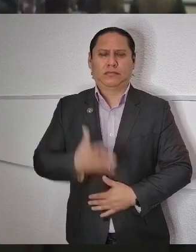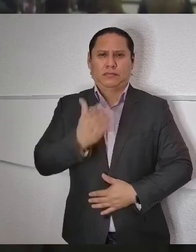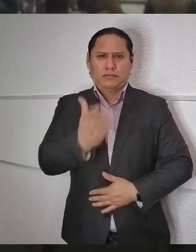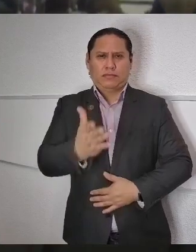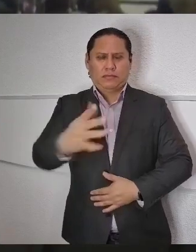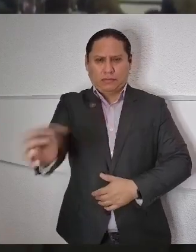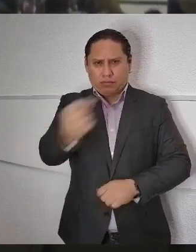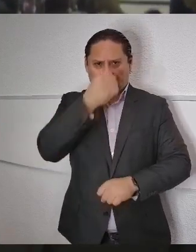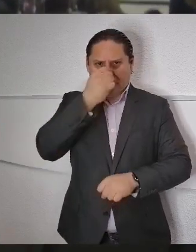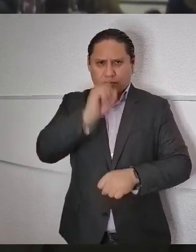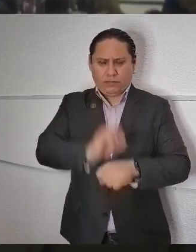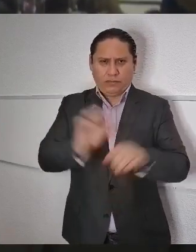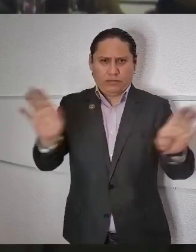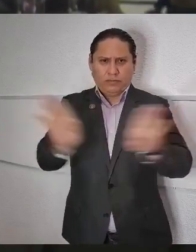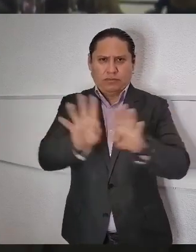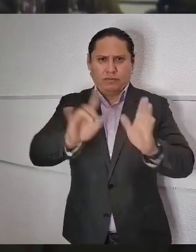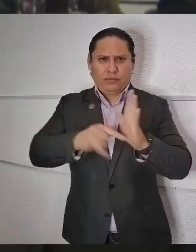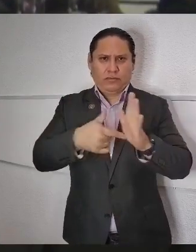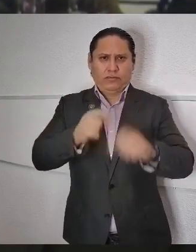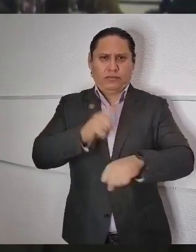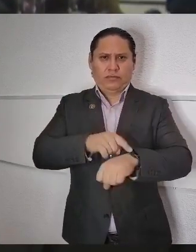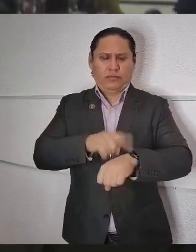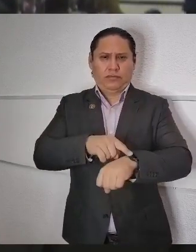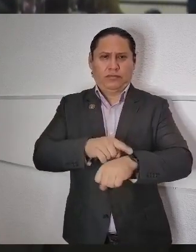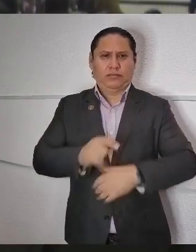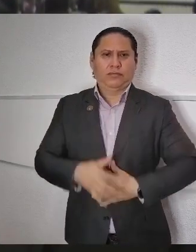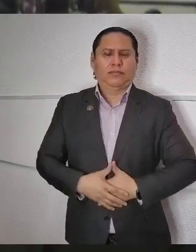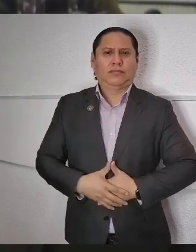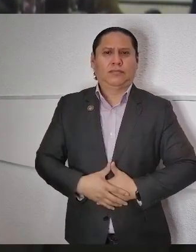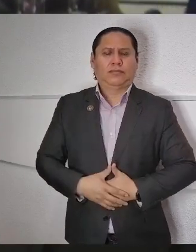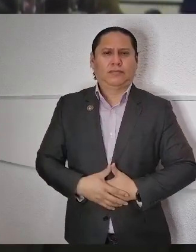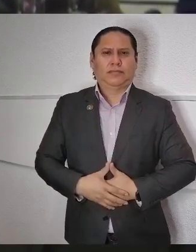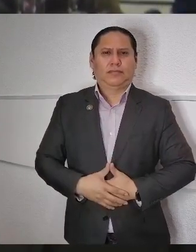Solicito a la Secretaría cierre el sistema electrónico.